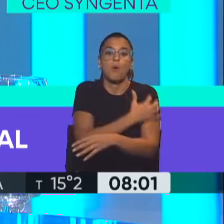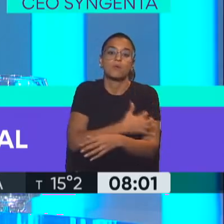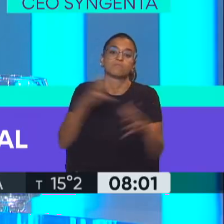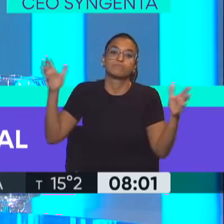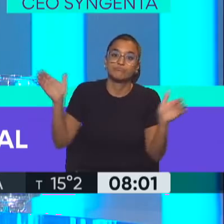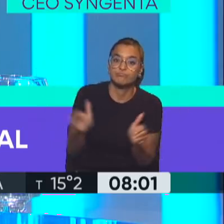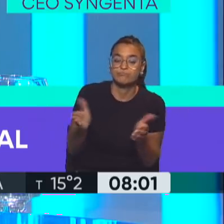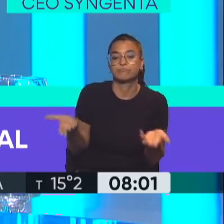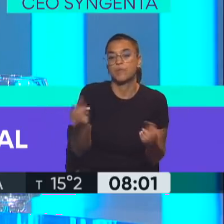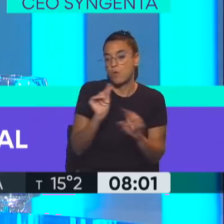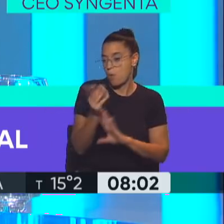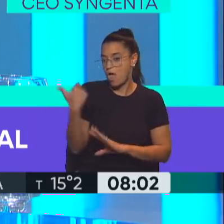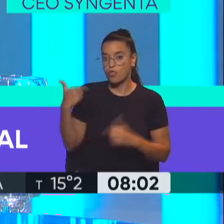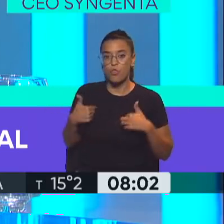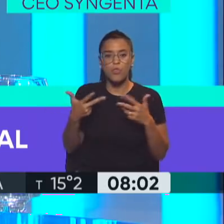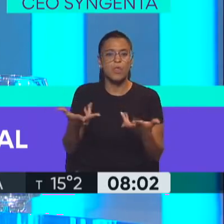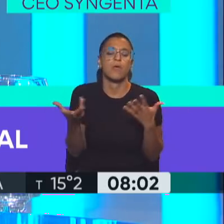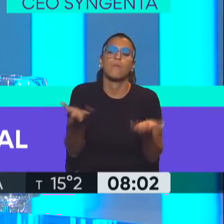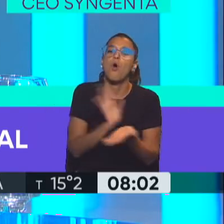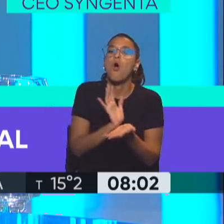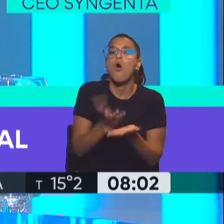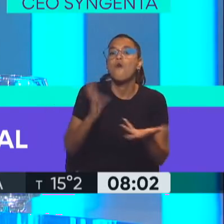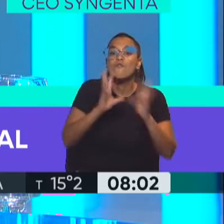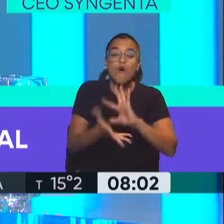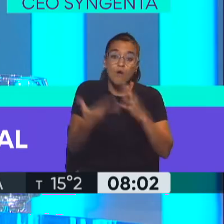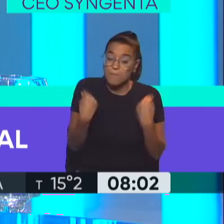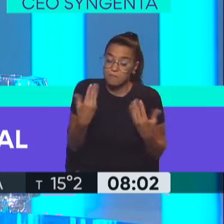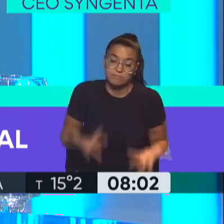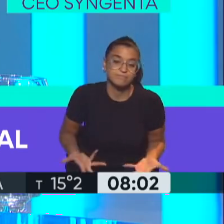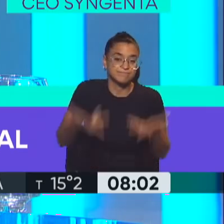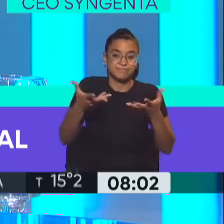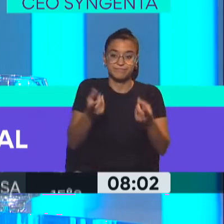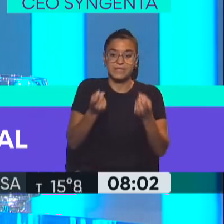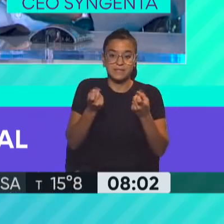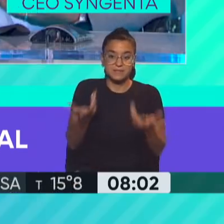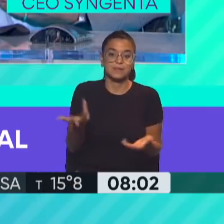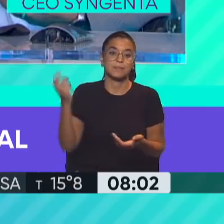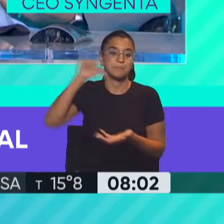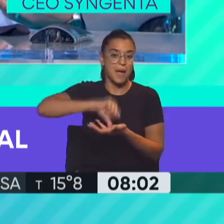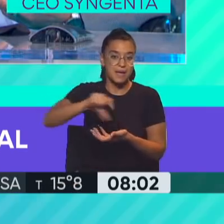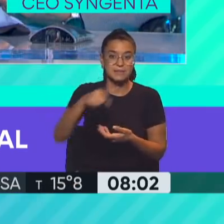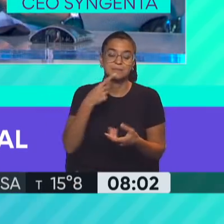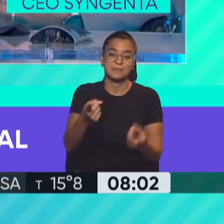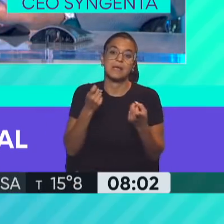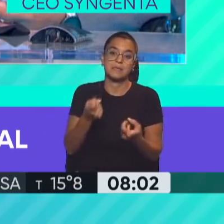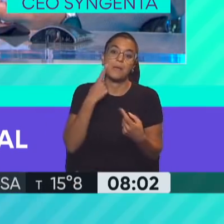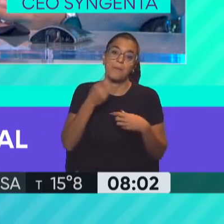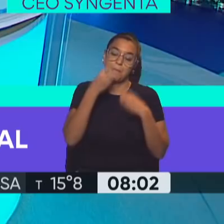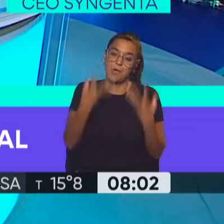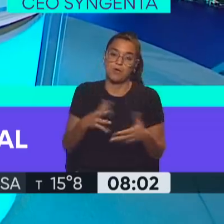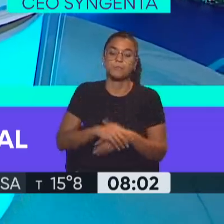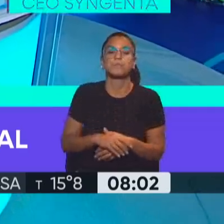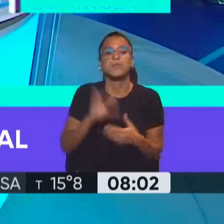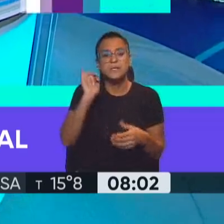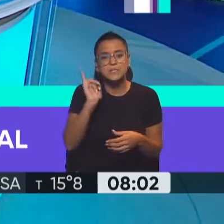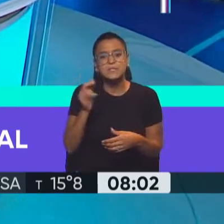como dije hace un rato no hay muchas más recetas que crecer para un país que quiere que su gente viva si